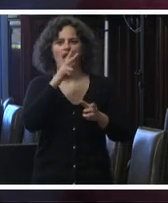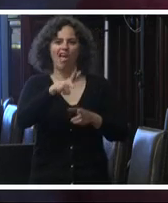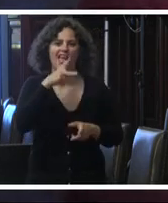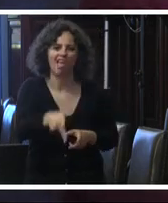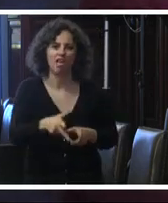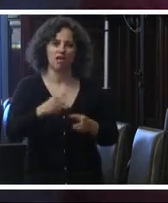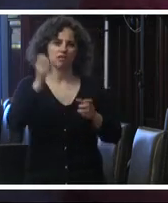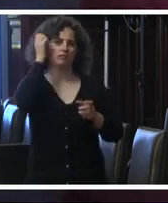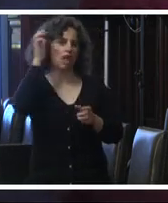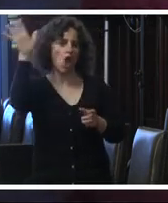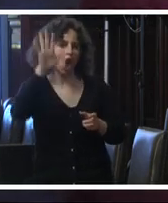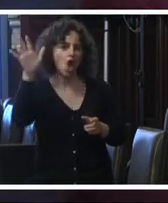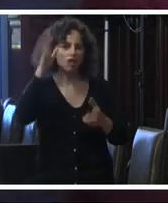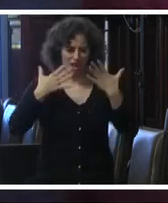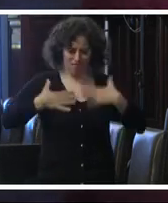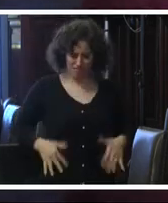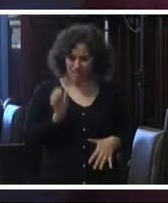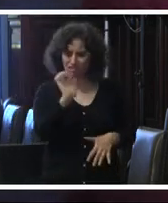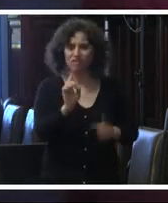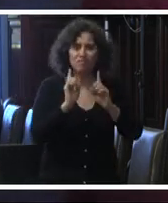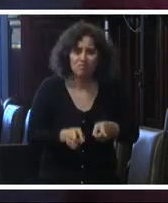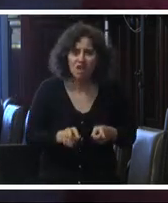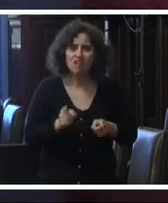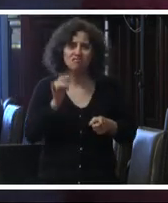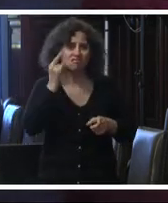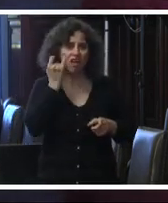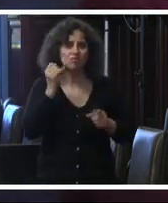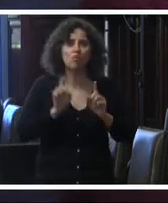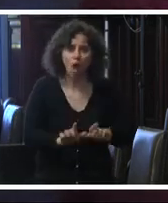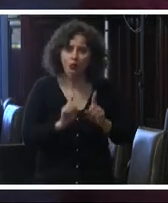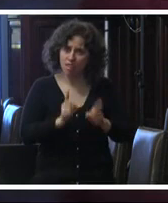psicológicas, físicas y hasta muchas veces sexuales.